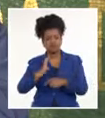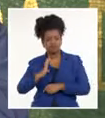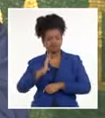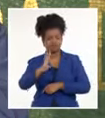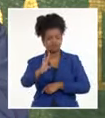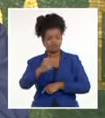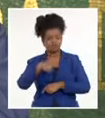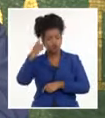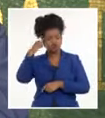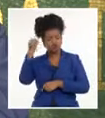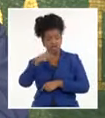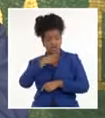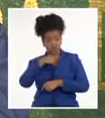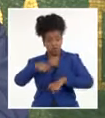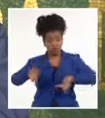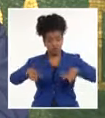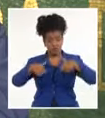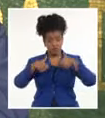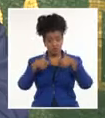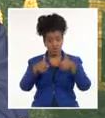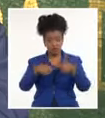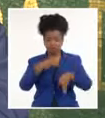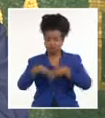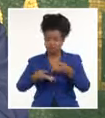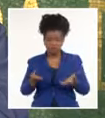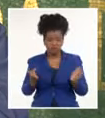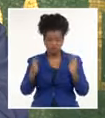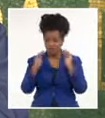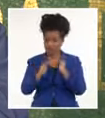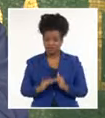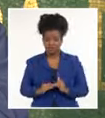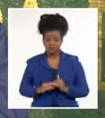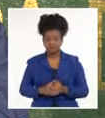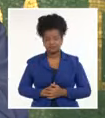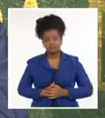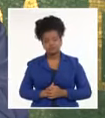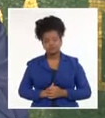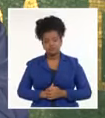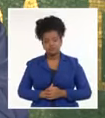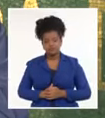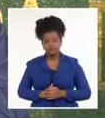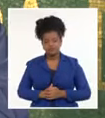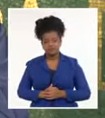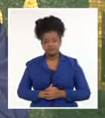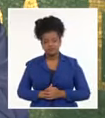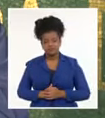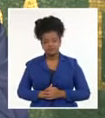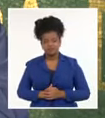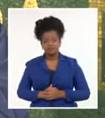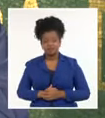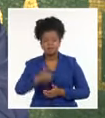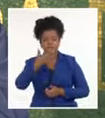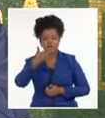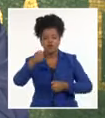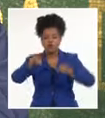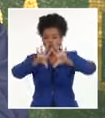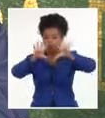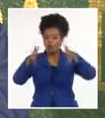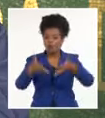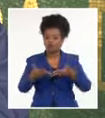seguro que no tendríamos tantas dificultades para la construcción de un mundo más humano, de una sociedad más